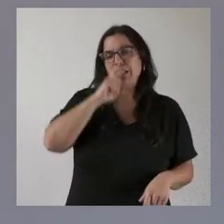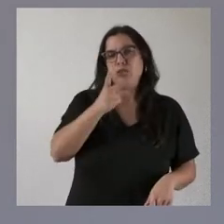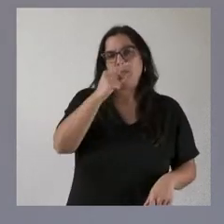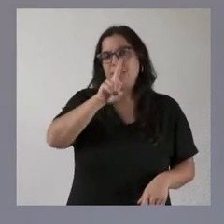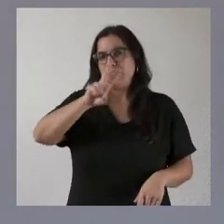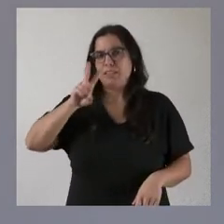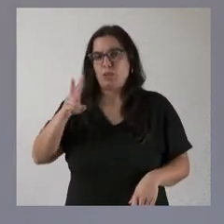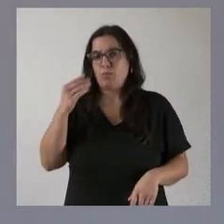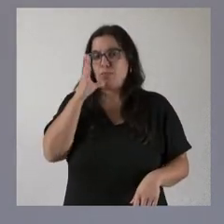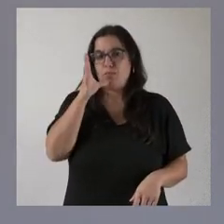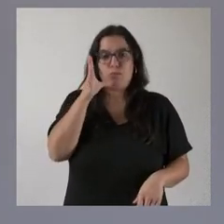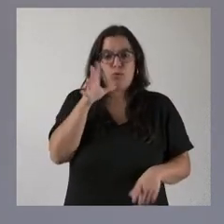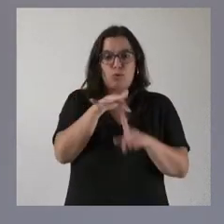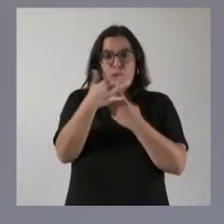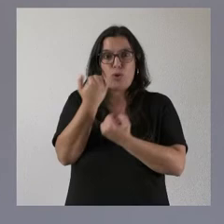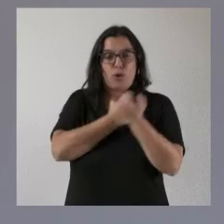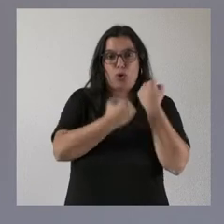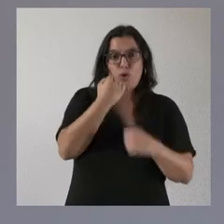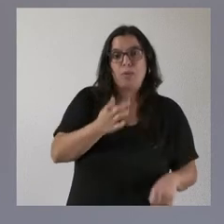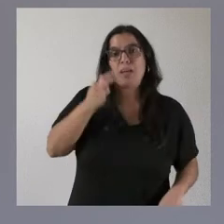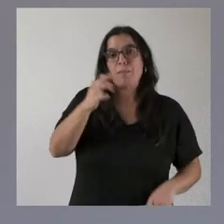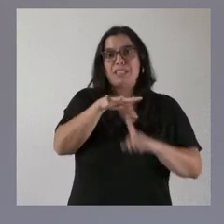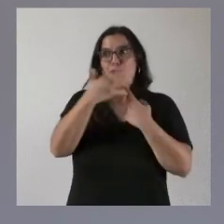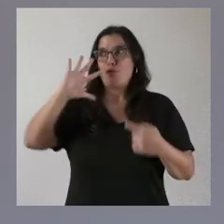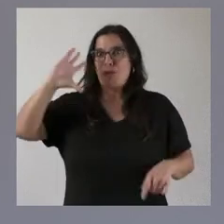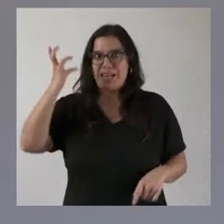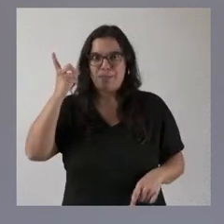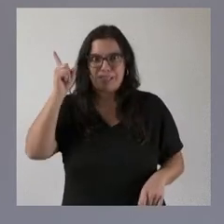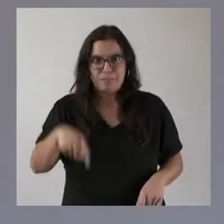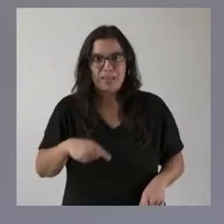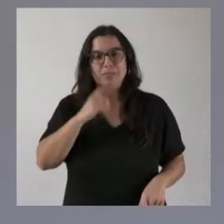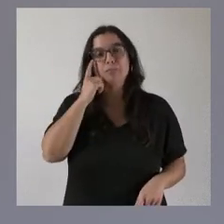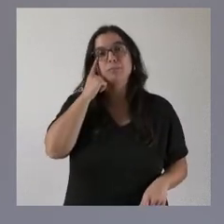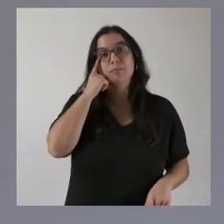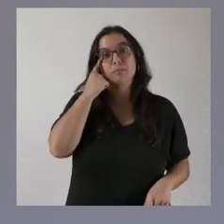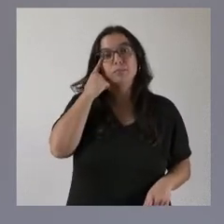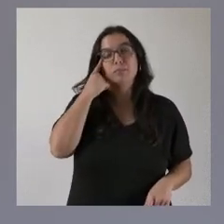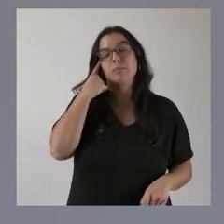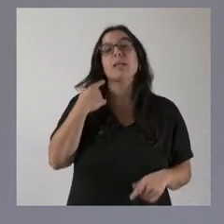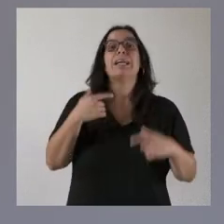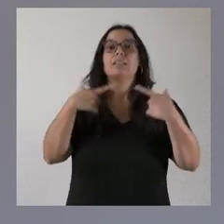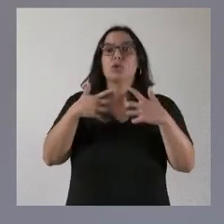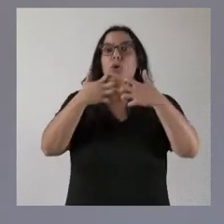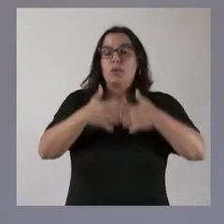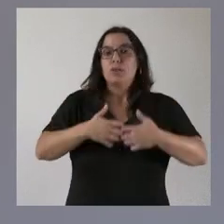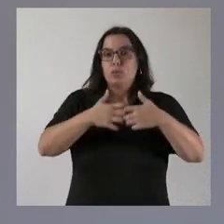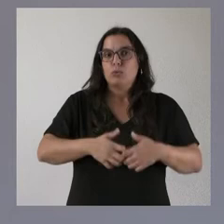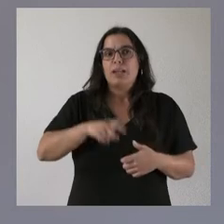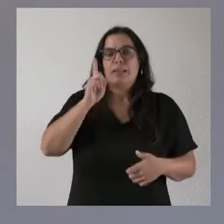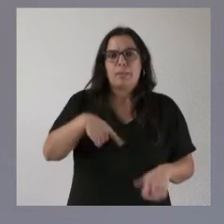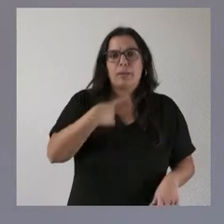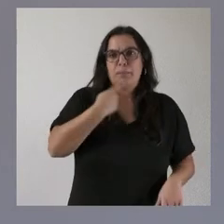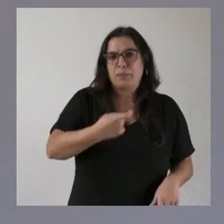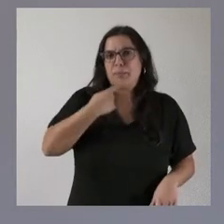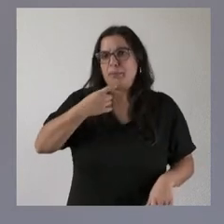propias circunstancias económicas las circunstancias climatológicas que hemos bebido el sector Industrial también ha atravesado por serias dificultades